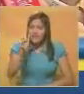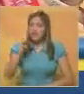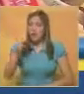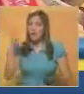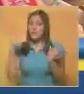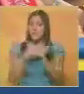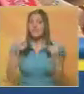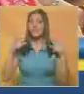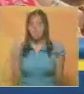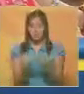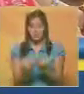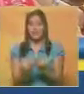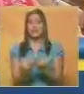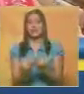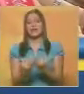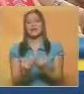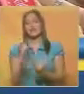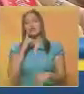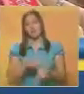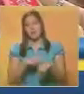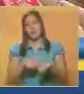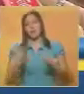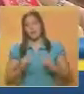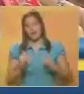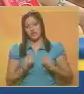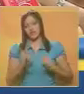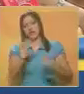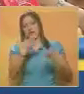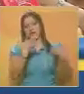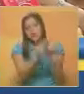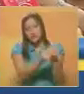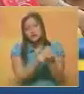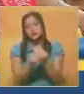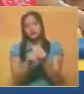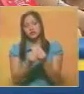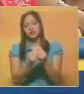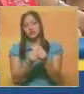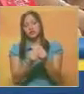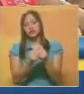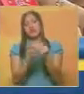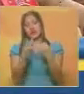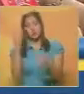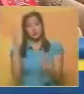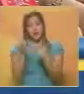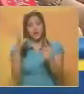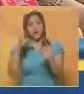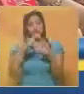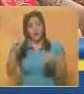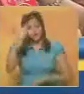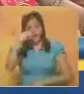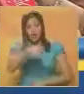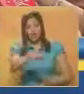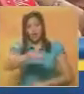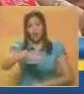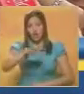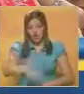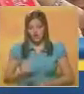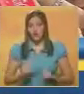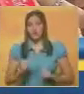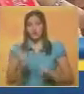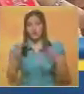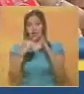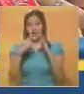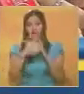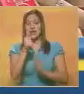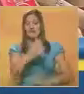22.000 familias en refugios, que además, afortunadamente, ya todas saben dónde van a vivir.